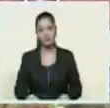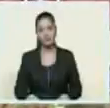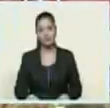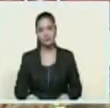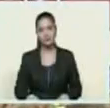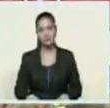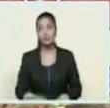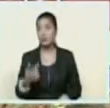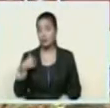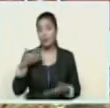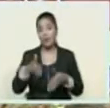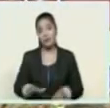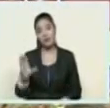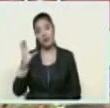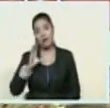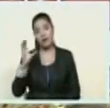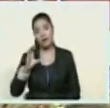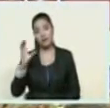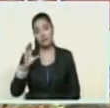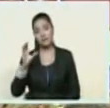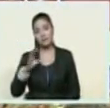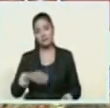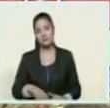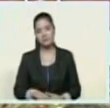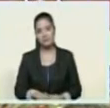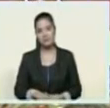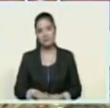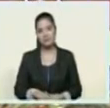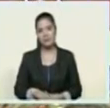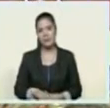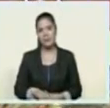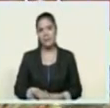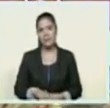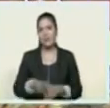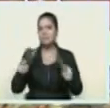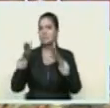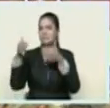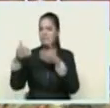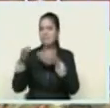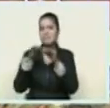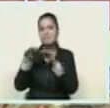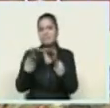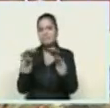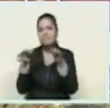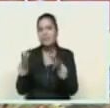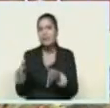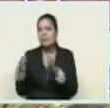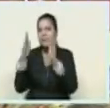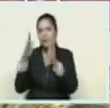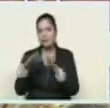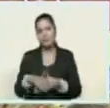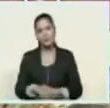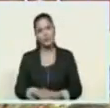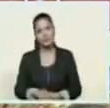yo sueño a tener crea un apartamento de 50 lento